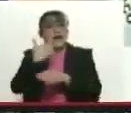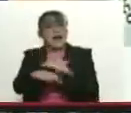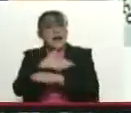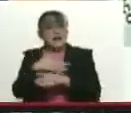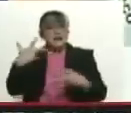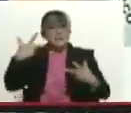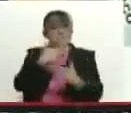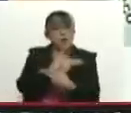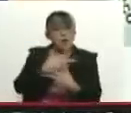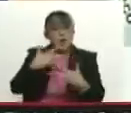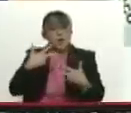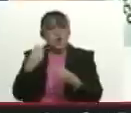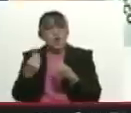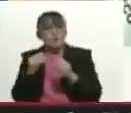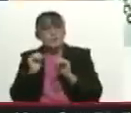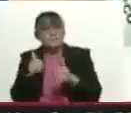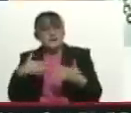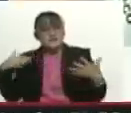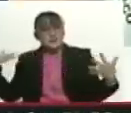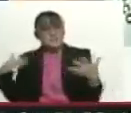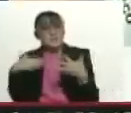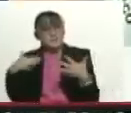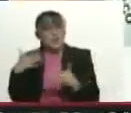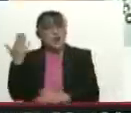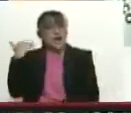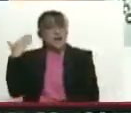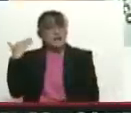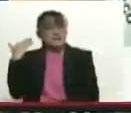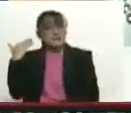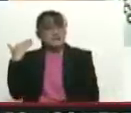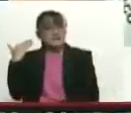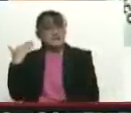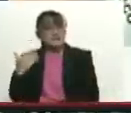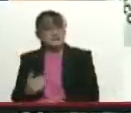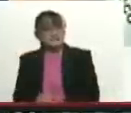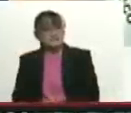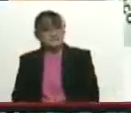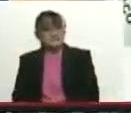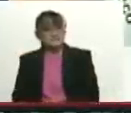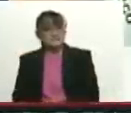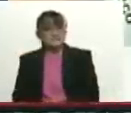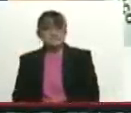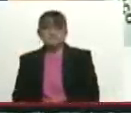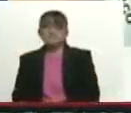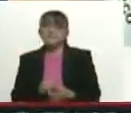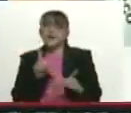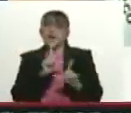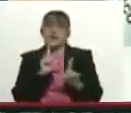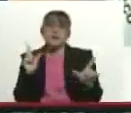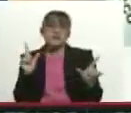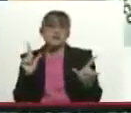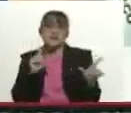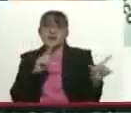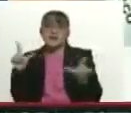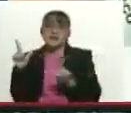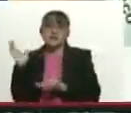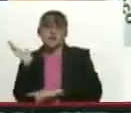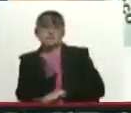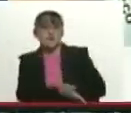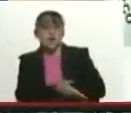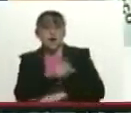la matazón y la masacre civil. Fueron derrotados porque en el año